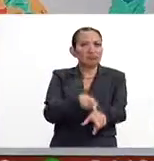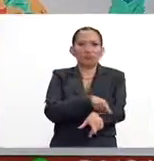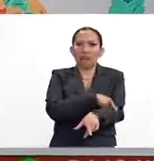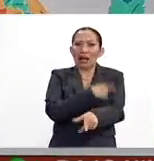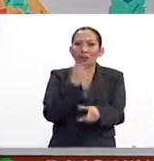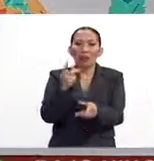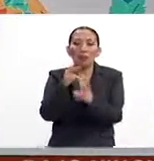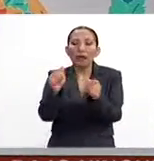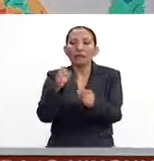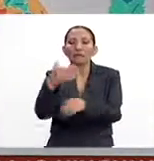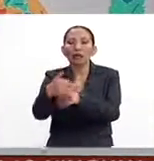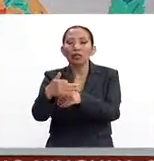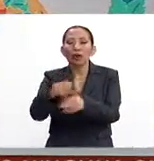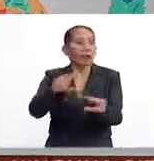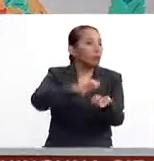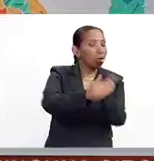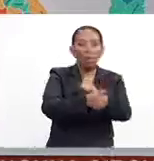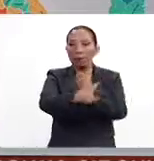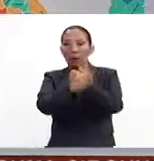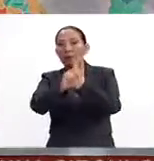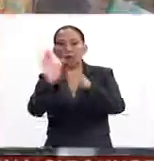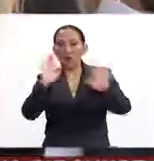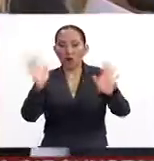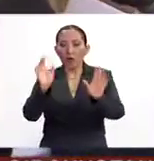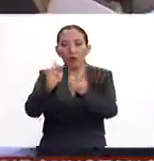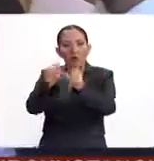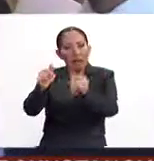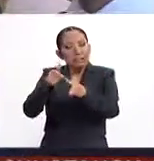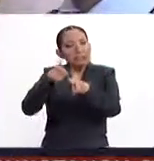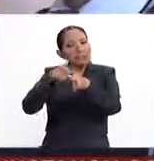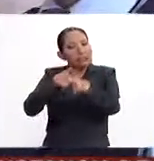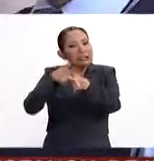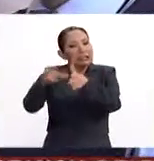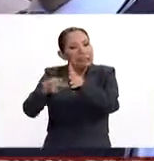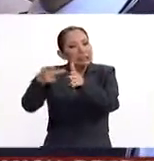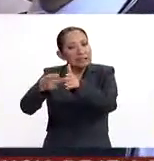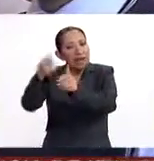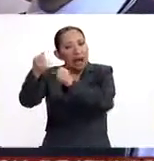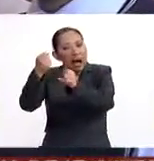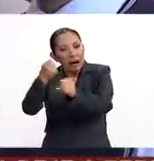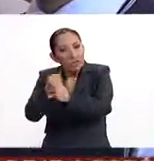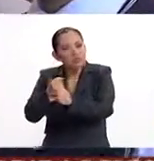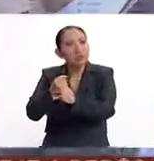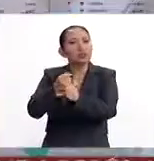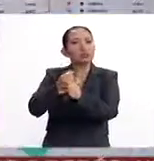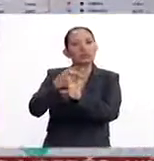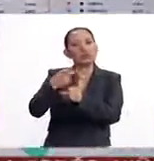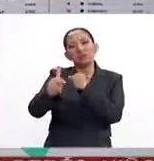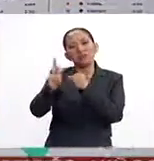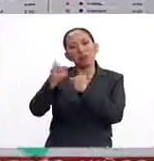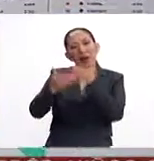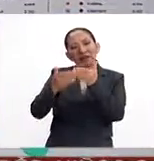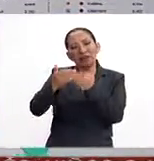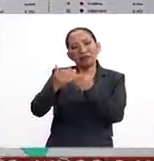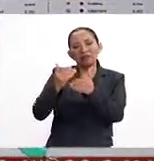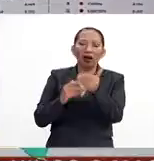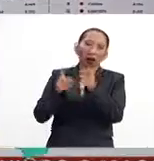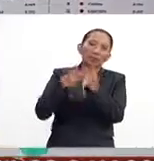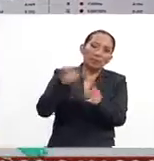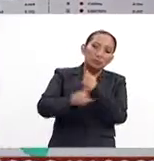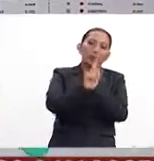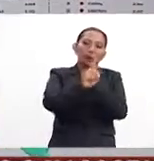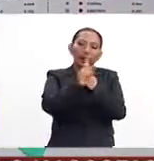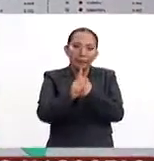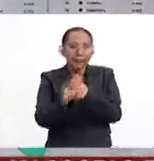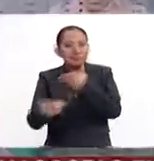¿no? Que no sea solamente una paz, como justo lo mencionabas, de algunos años, pero que luego vemos retrocesos, ¿no? Todo lo